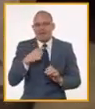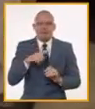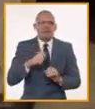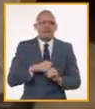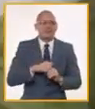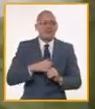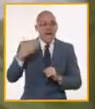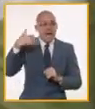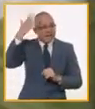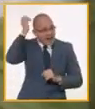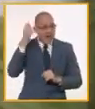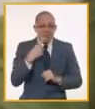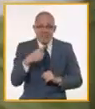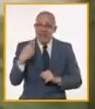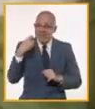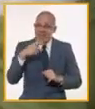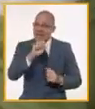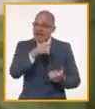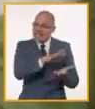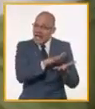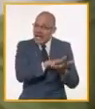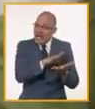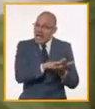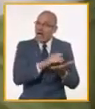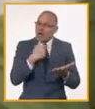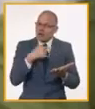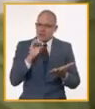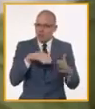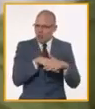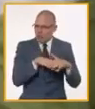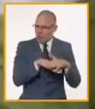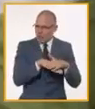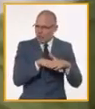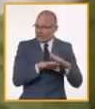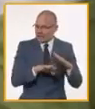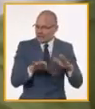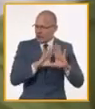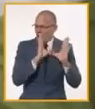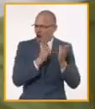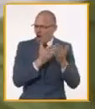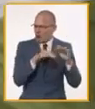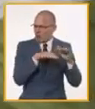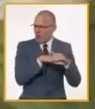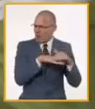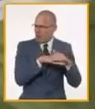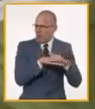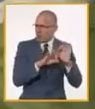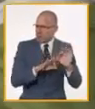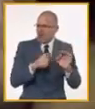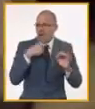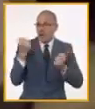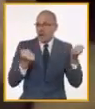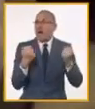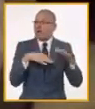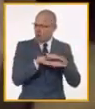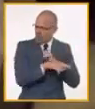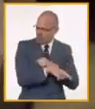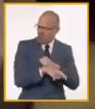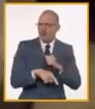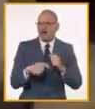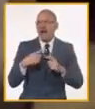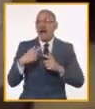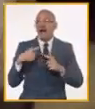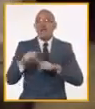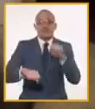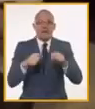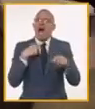con eso, que tenía reserva, pero yo sí tenía reserva de todo. Si eran de automóviles, o eran de